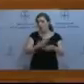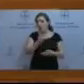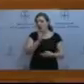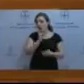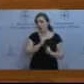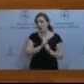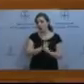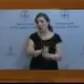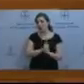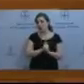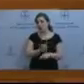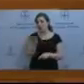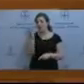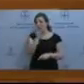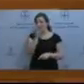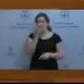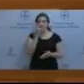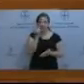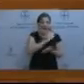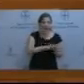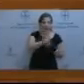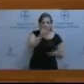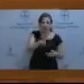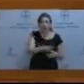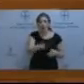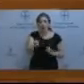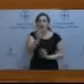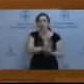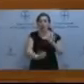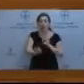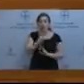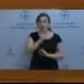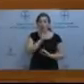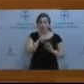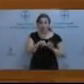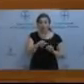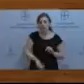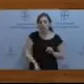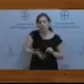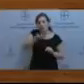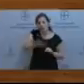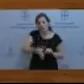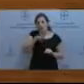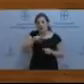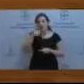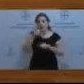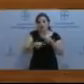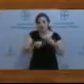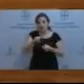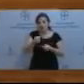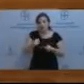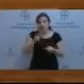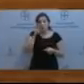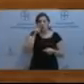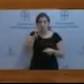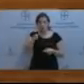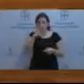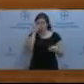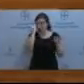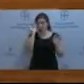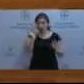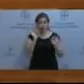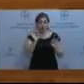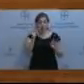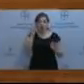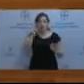escolar para ellas, si va a ser gratuito y cómo se va a organizar. Esto especialmente es importante para las familias del mundo rural, como es lógico. Pues bien, el